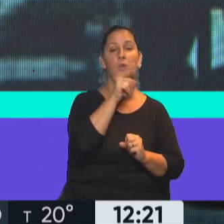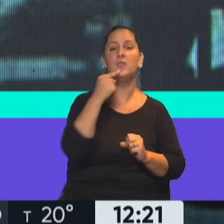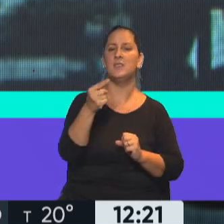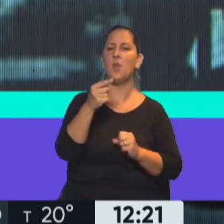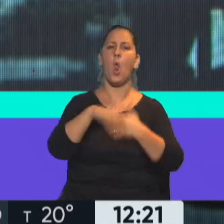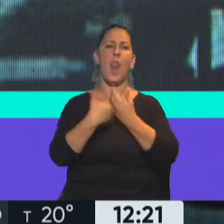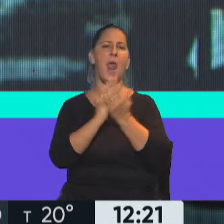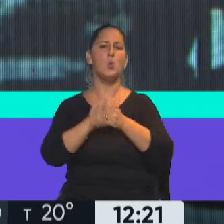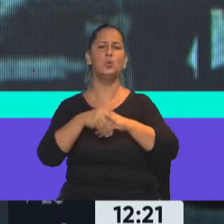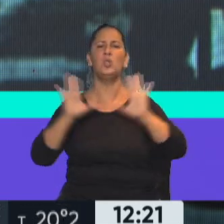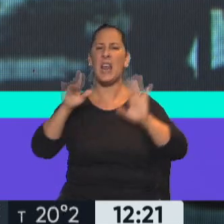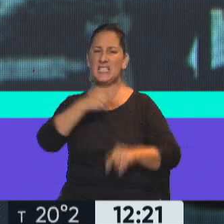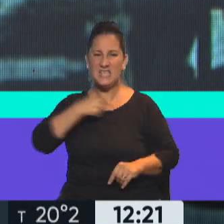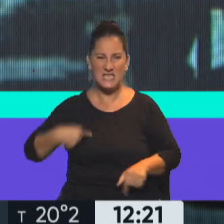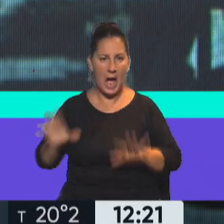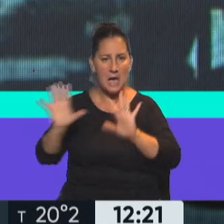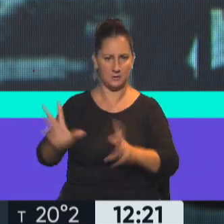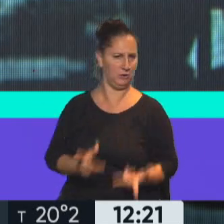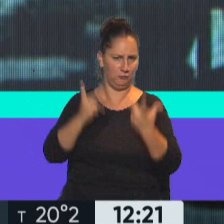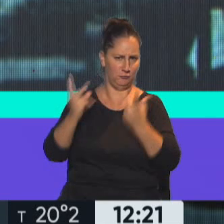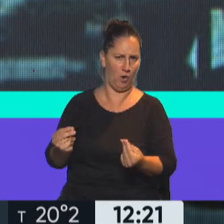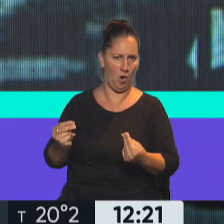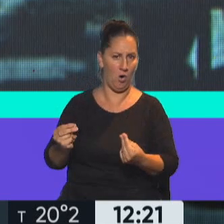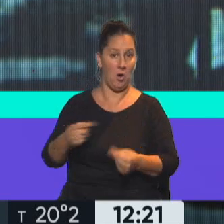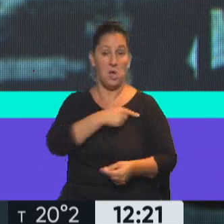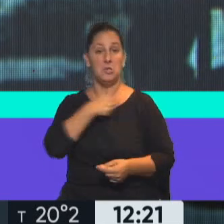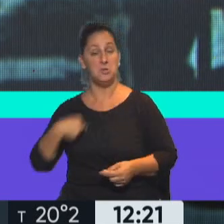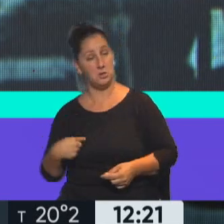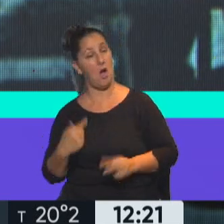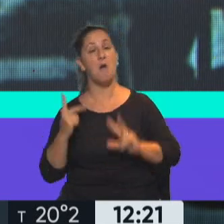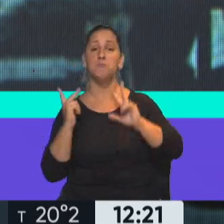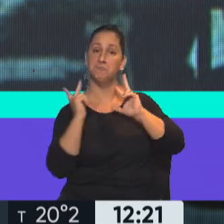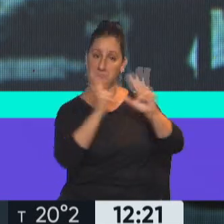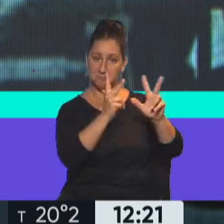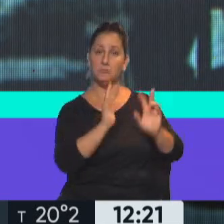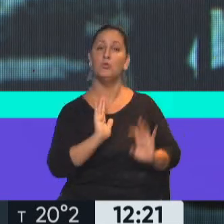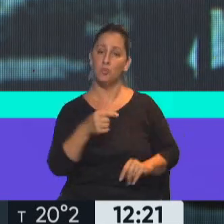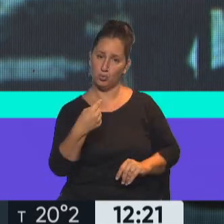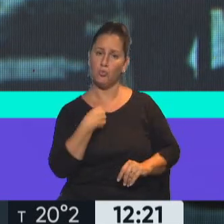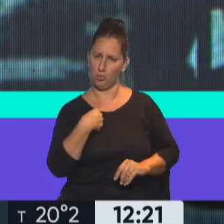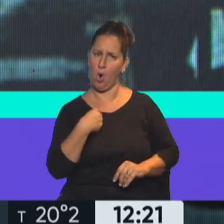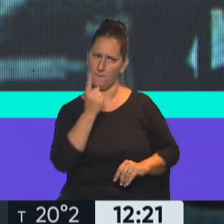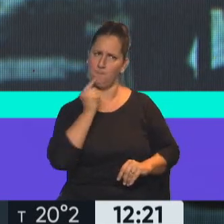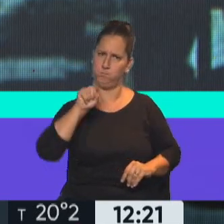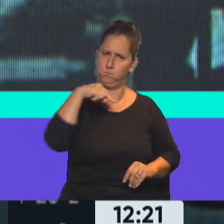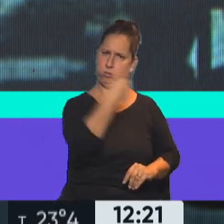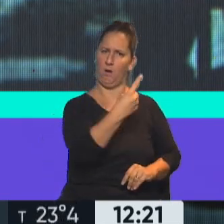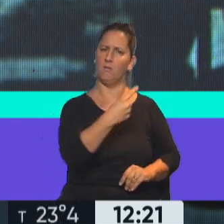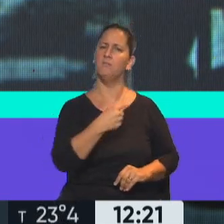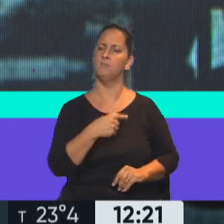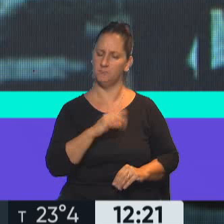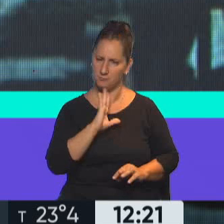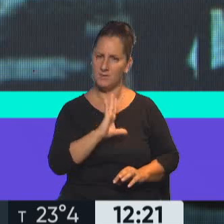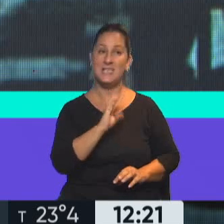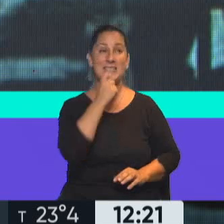posiciones neutrales de China. Y en este caso China respondió, dijo que iba a responder muy duramente si Estados